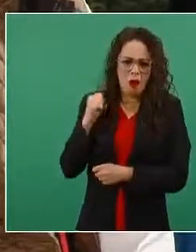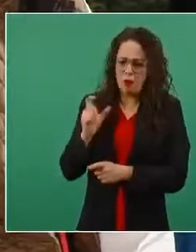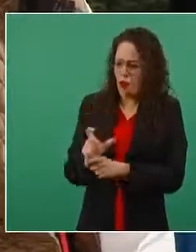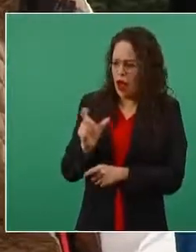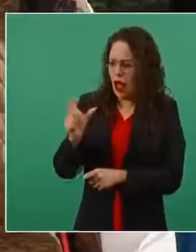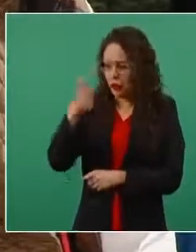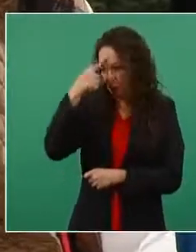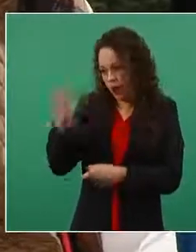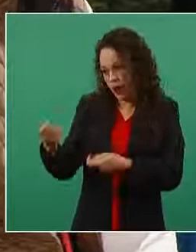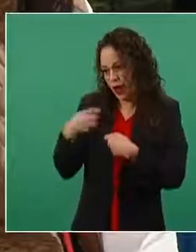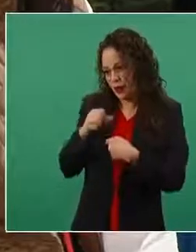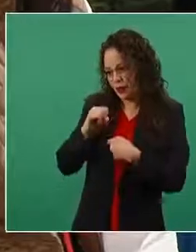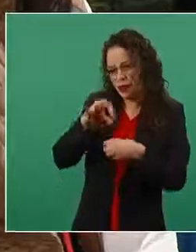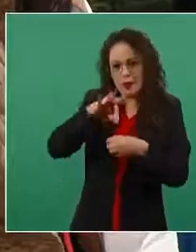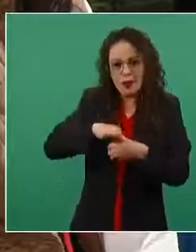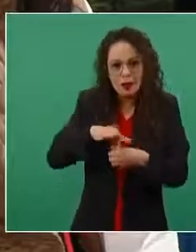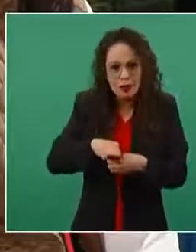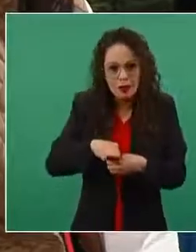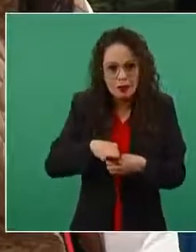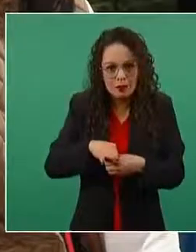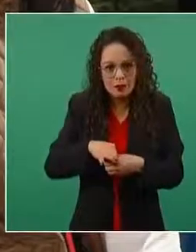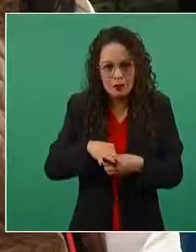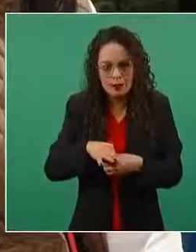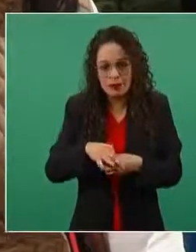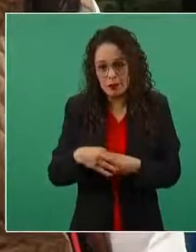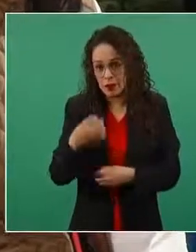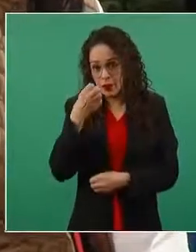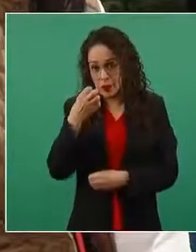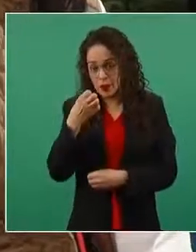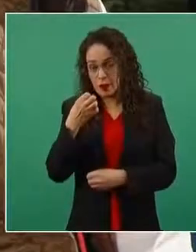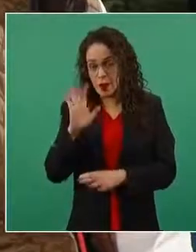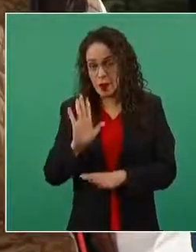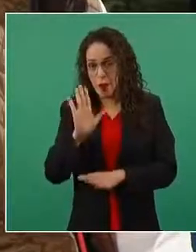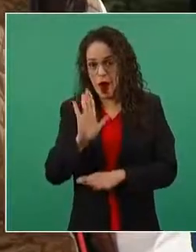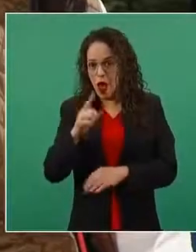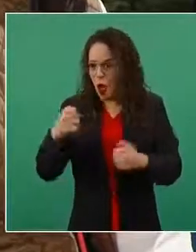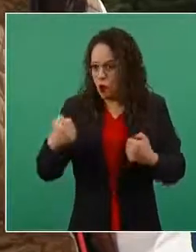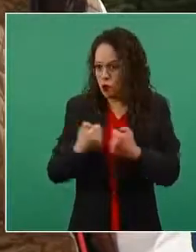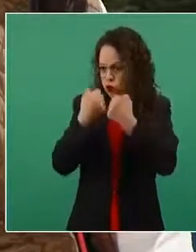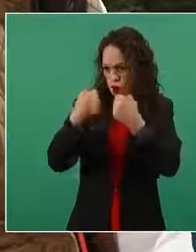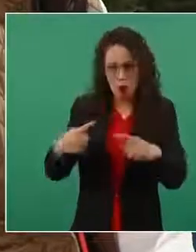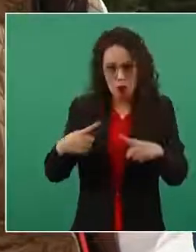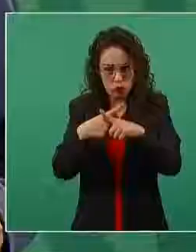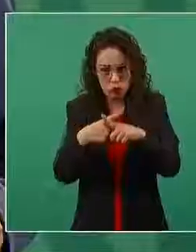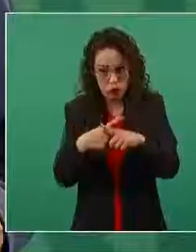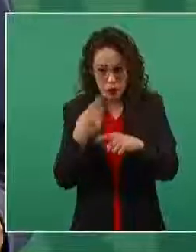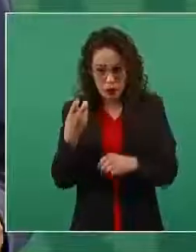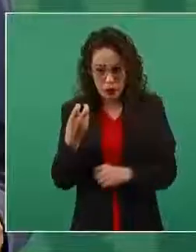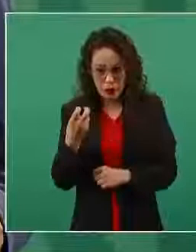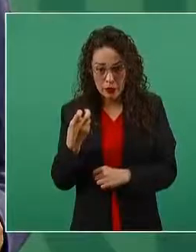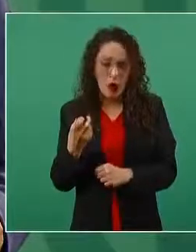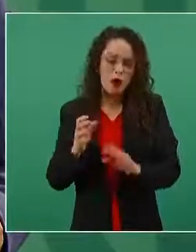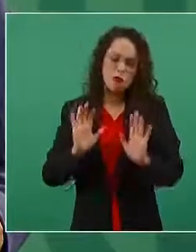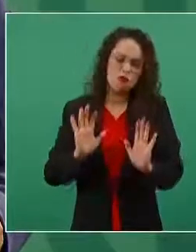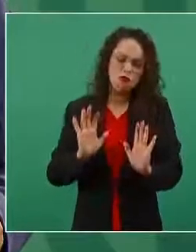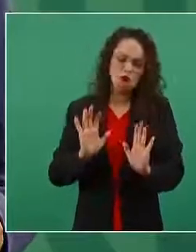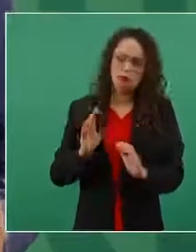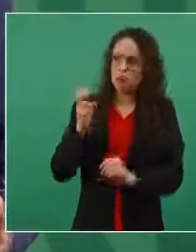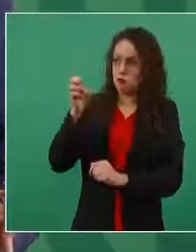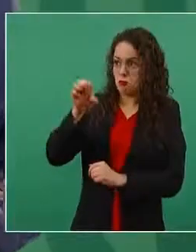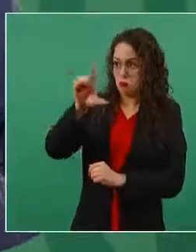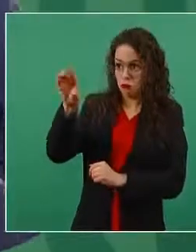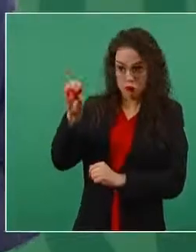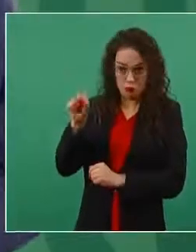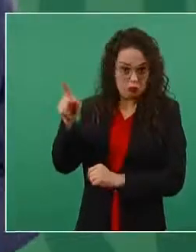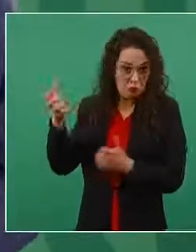la elección? Es decir, ¿no chocan estas actitudes con lo que está establecido Pues en que la ellos ley? lo decidan. Yo creo que